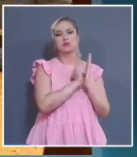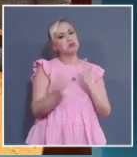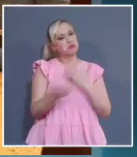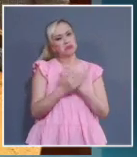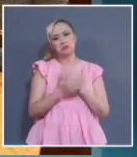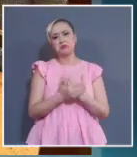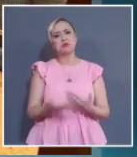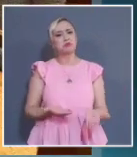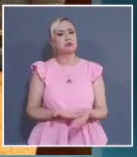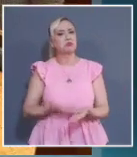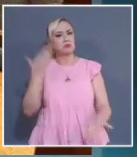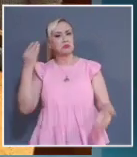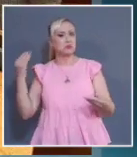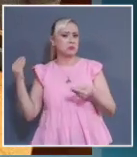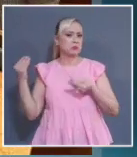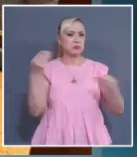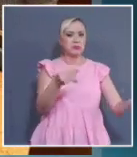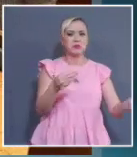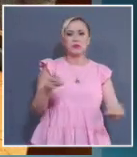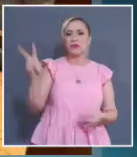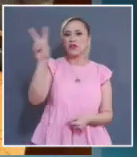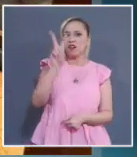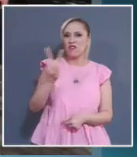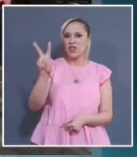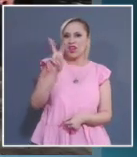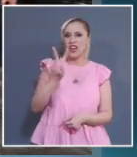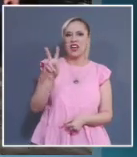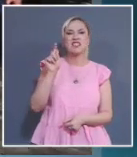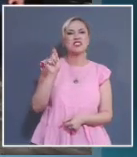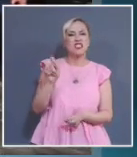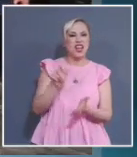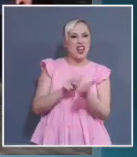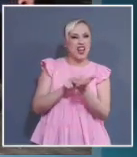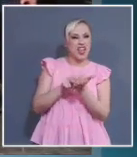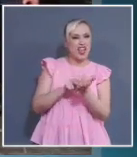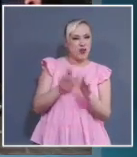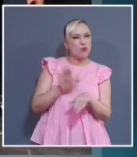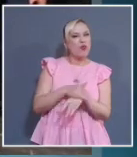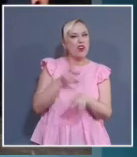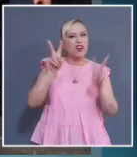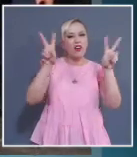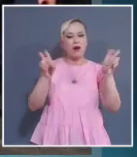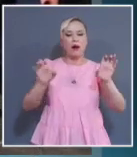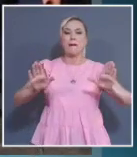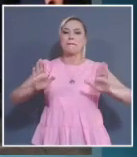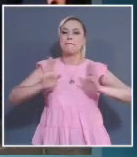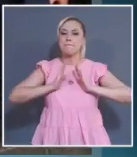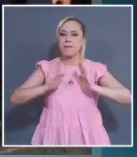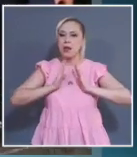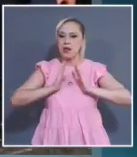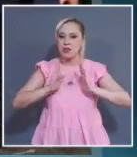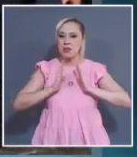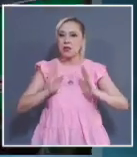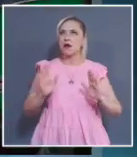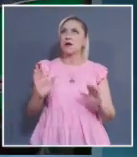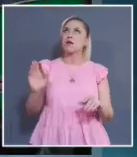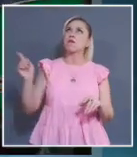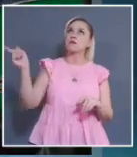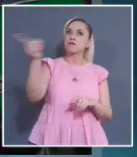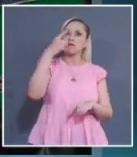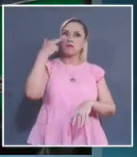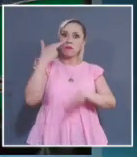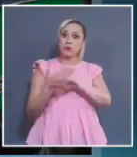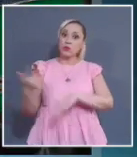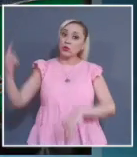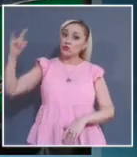aprobadas en el llamado Viernes Negro. Están relacionadas con la militarización del espacio aéreo, las que otorgan los recursos